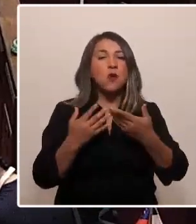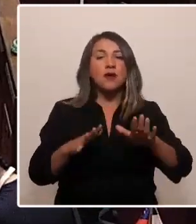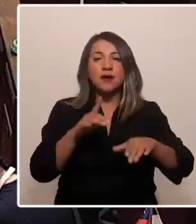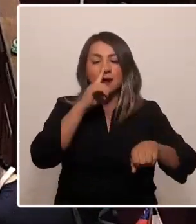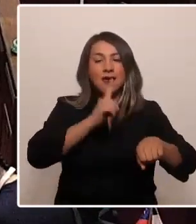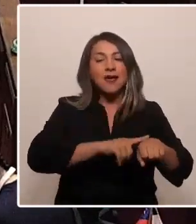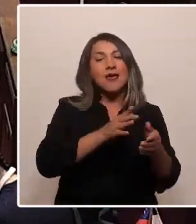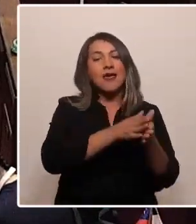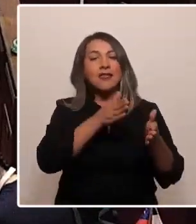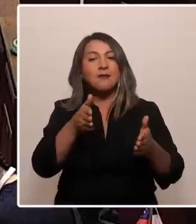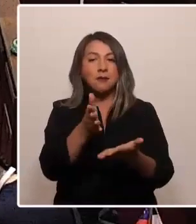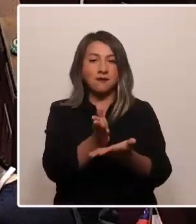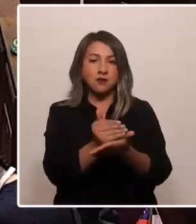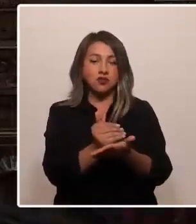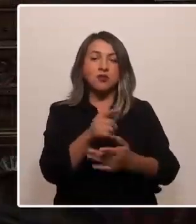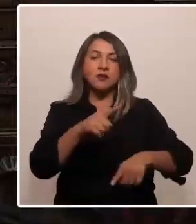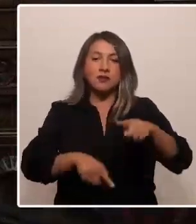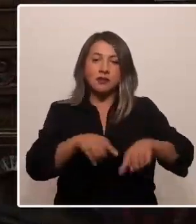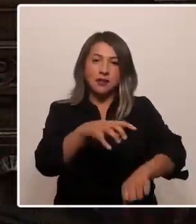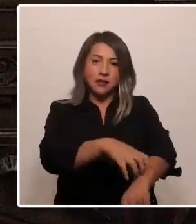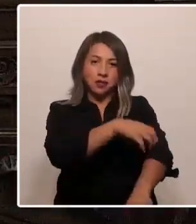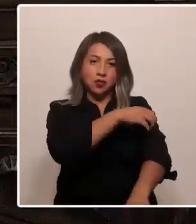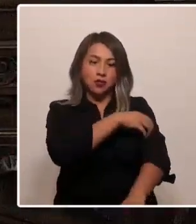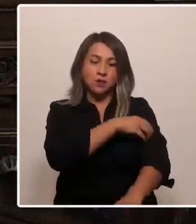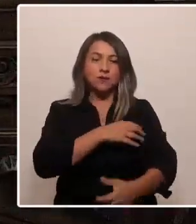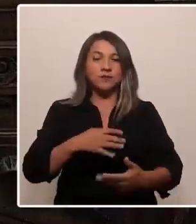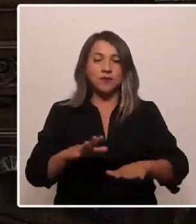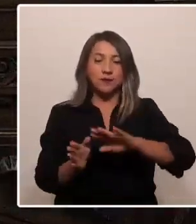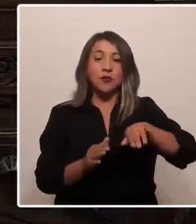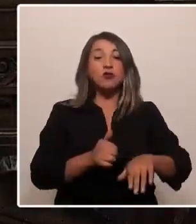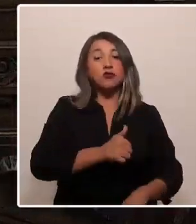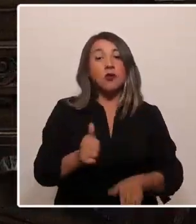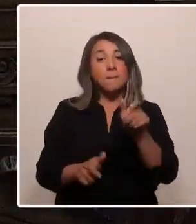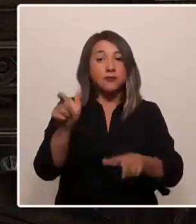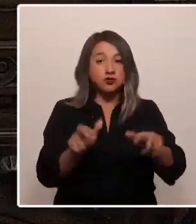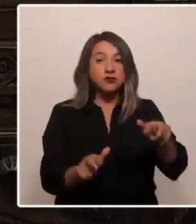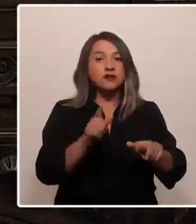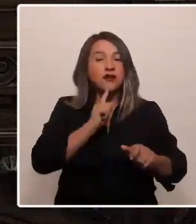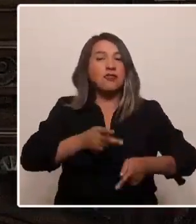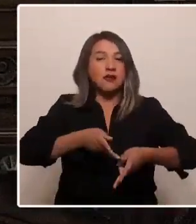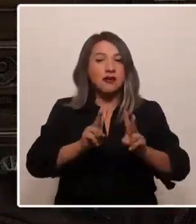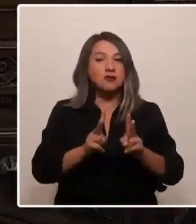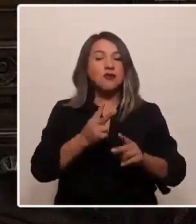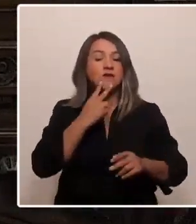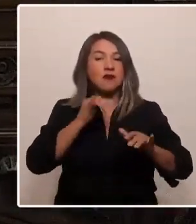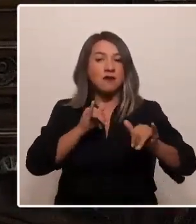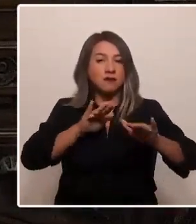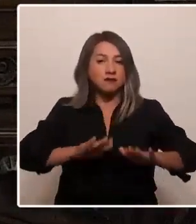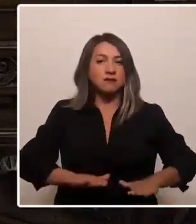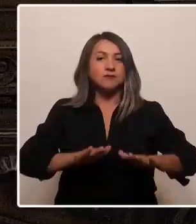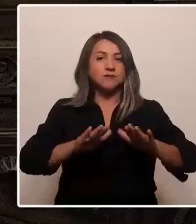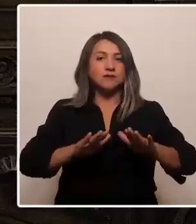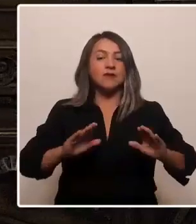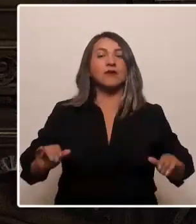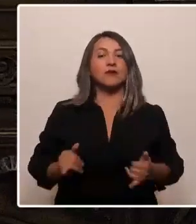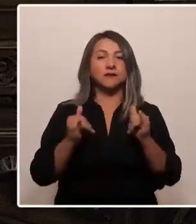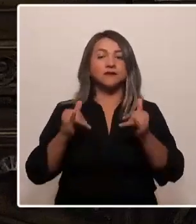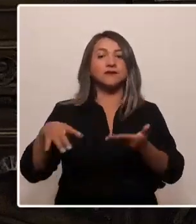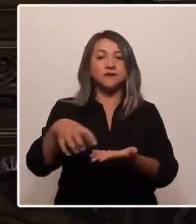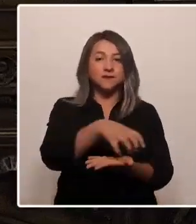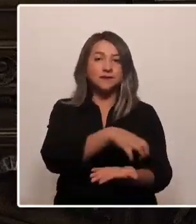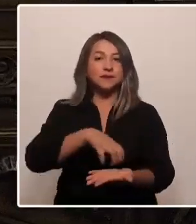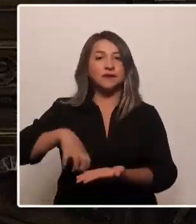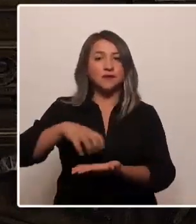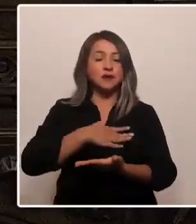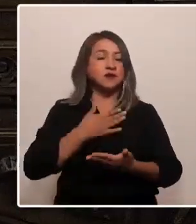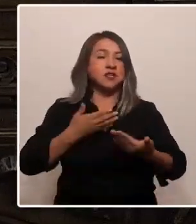planificación territorial. Todas las personas tienen derecho a habitar, producir, gozar y participar en ciudades y asentamientos humanos